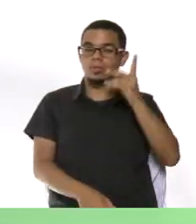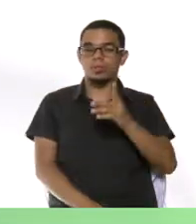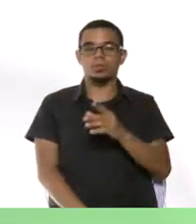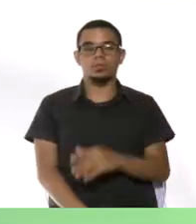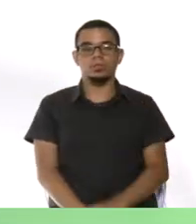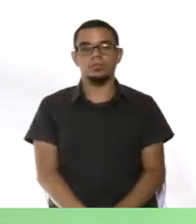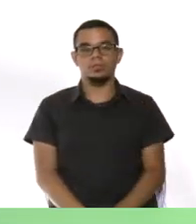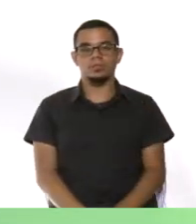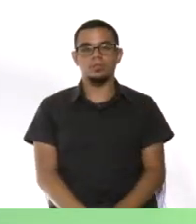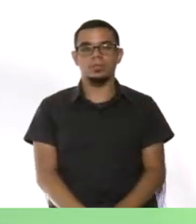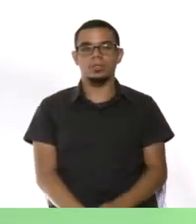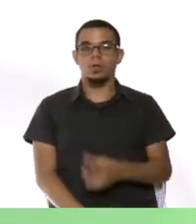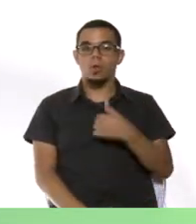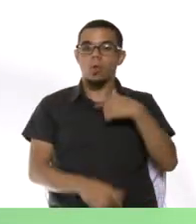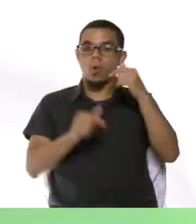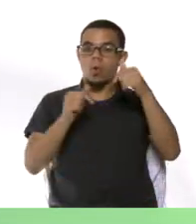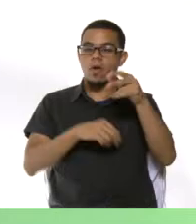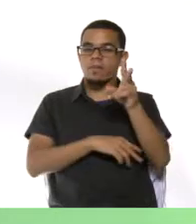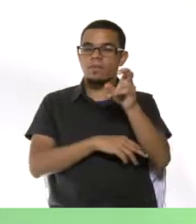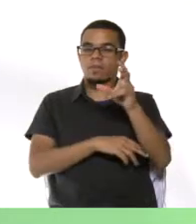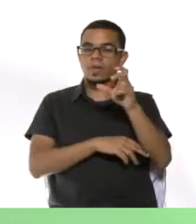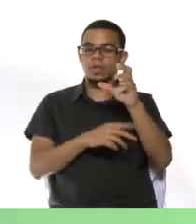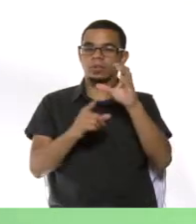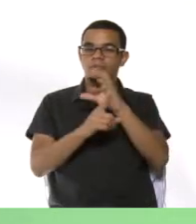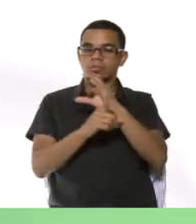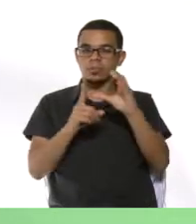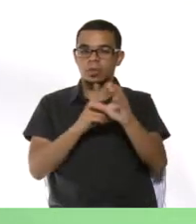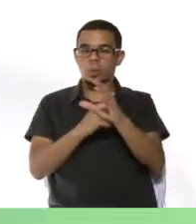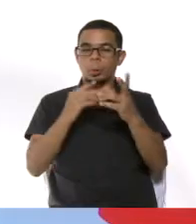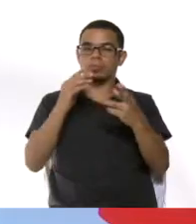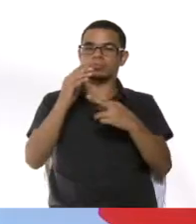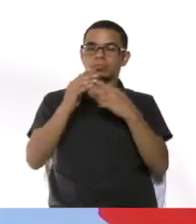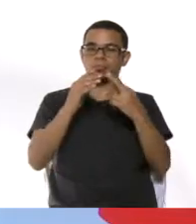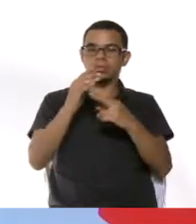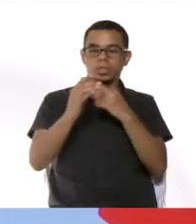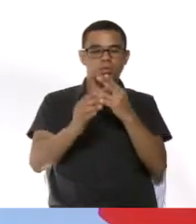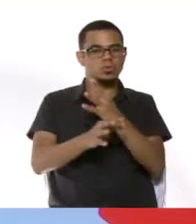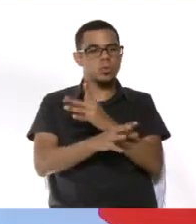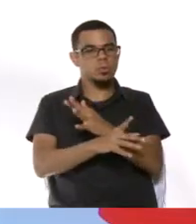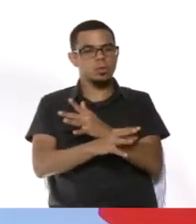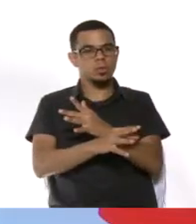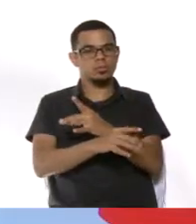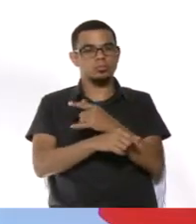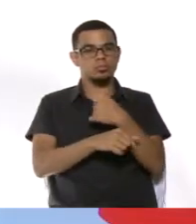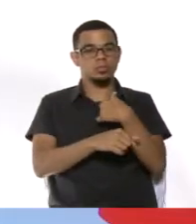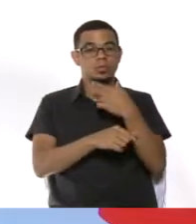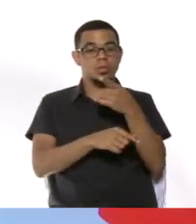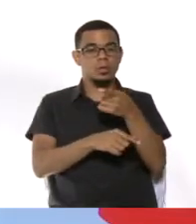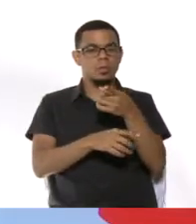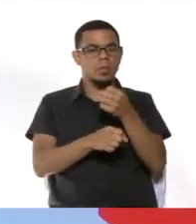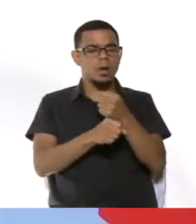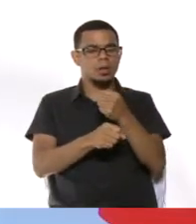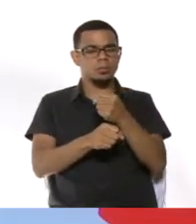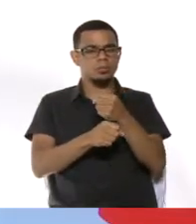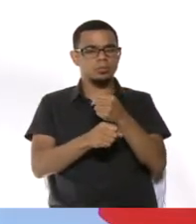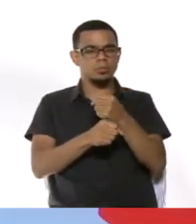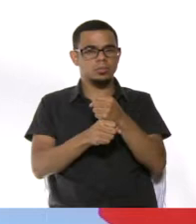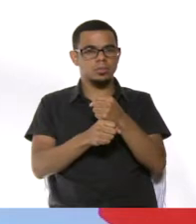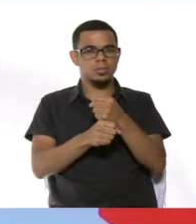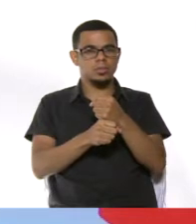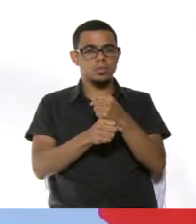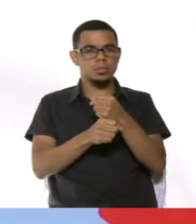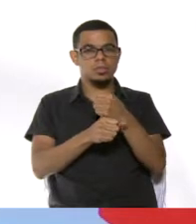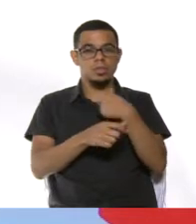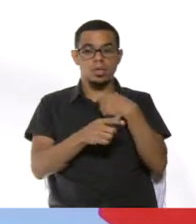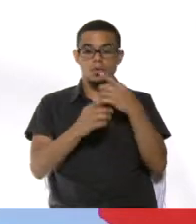este viernes de cultura y recreación, donde estaremos trabajando con recreación